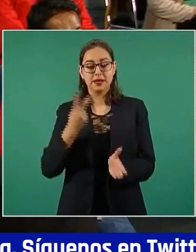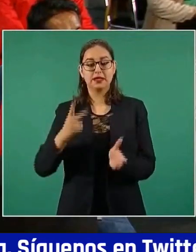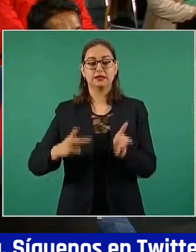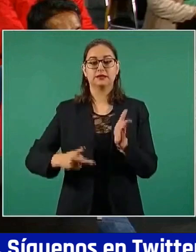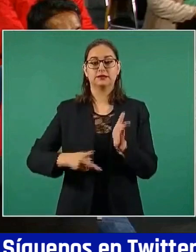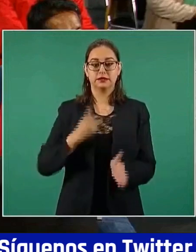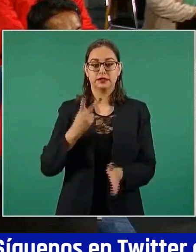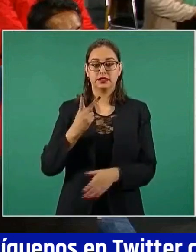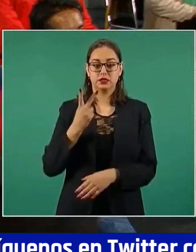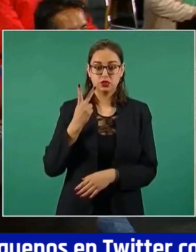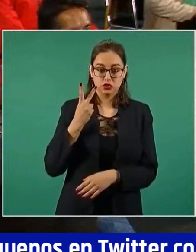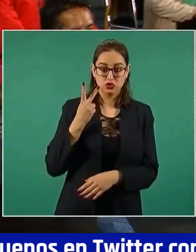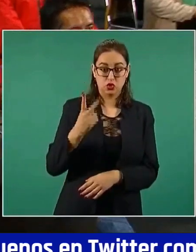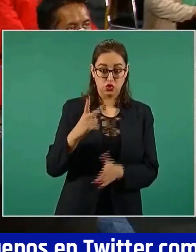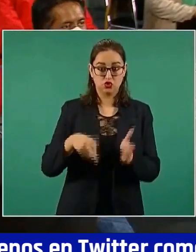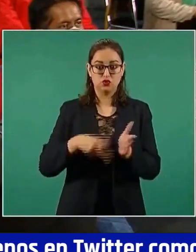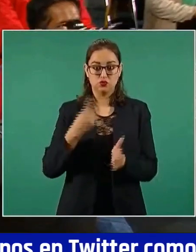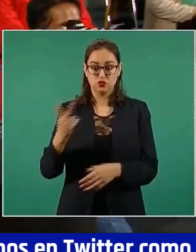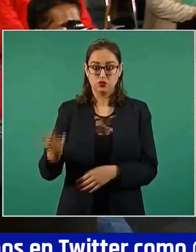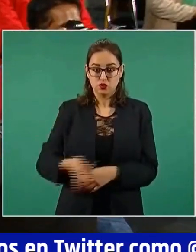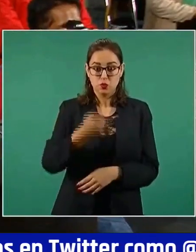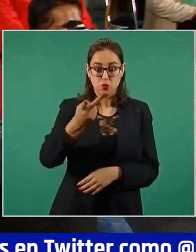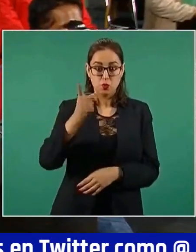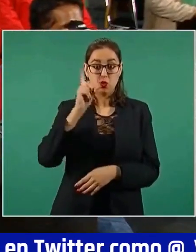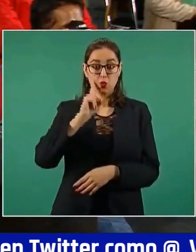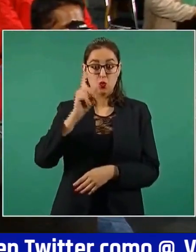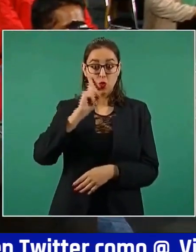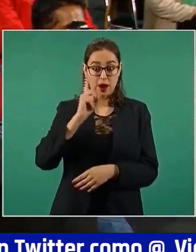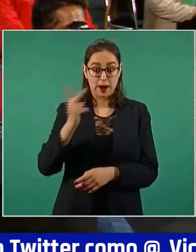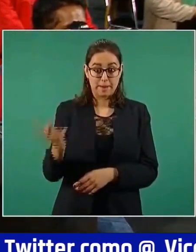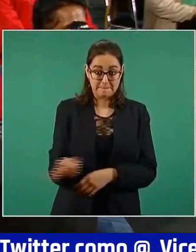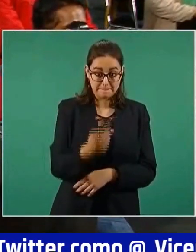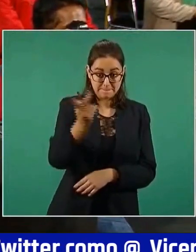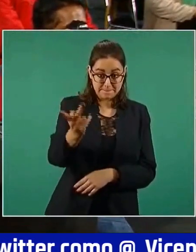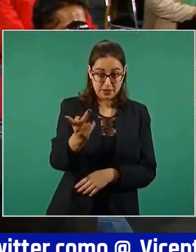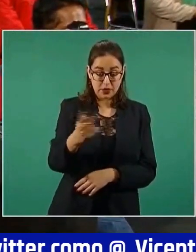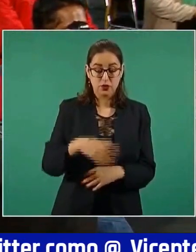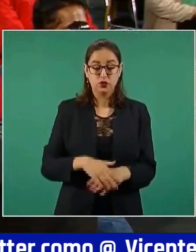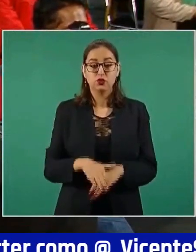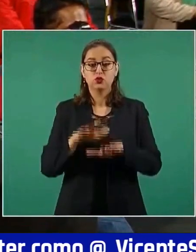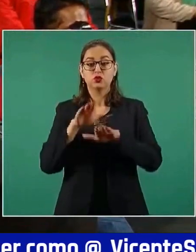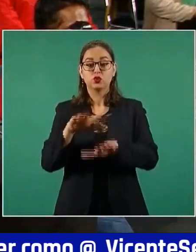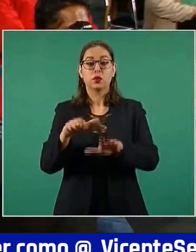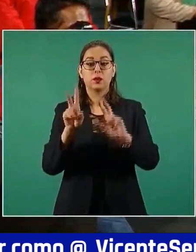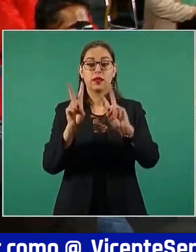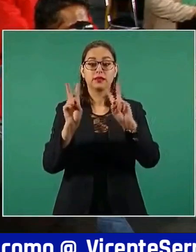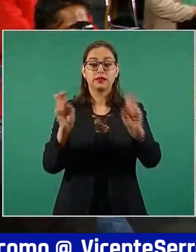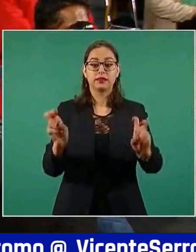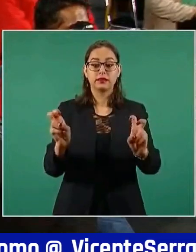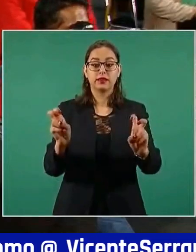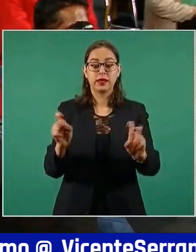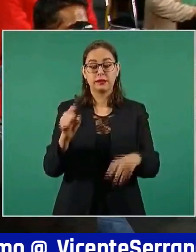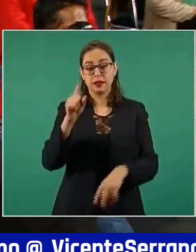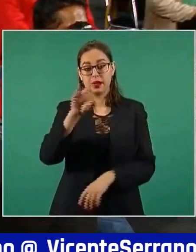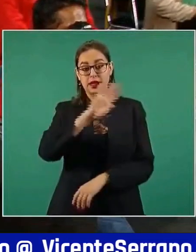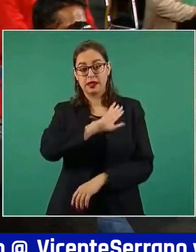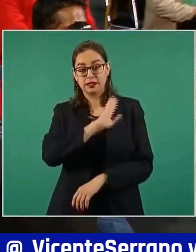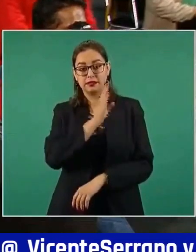de compañeras reporteras sobre la agregaduría cultural en